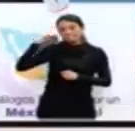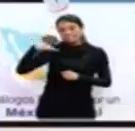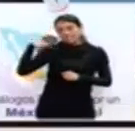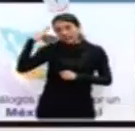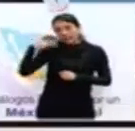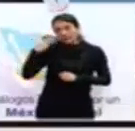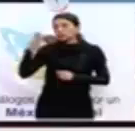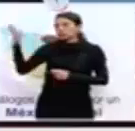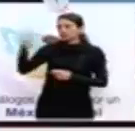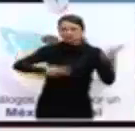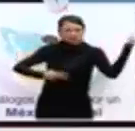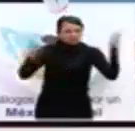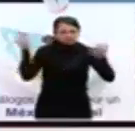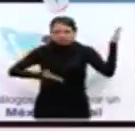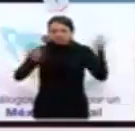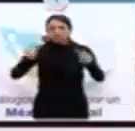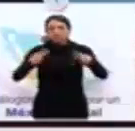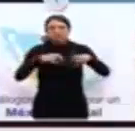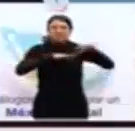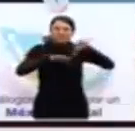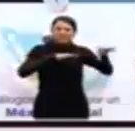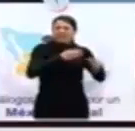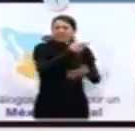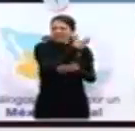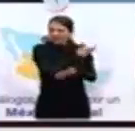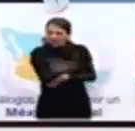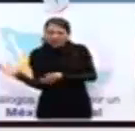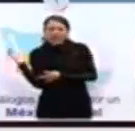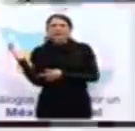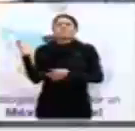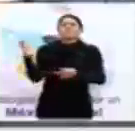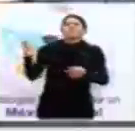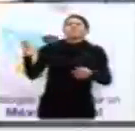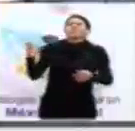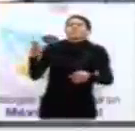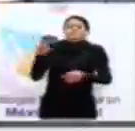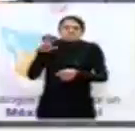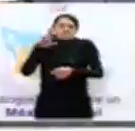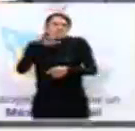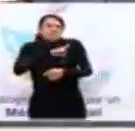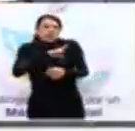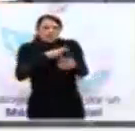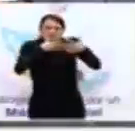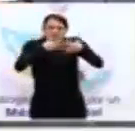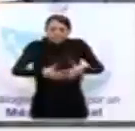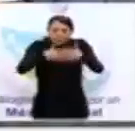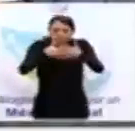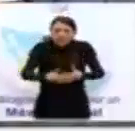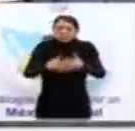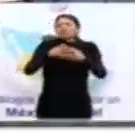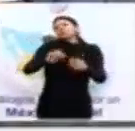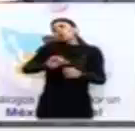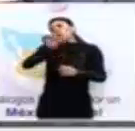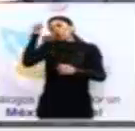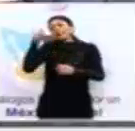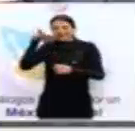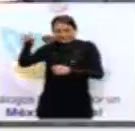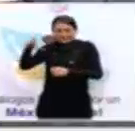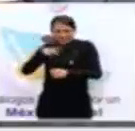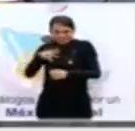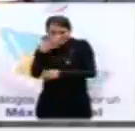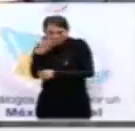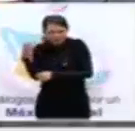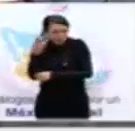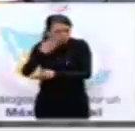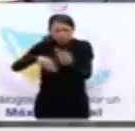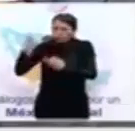agricultores y productores y iniciativa privada que está en el campo con ideas, sugerencias de